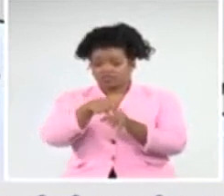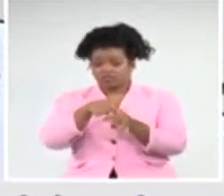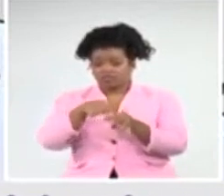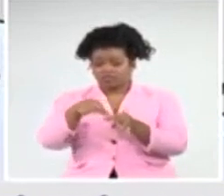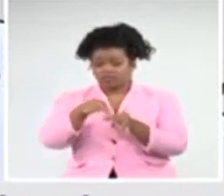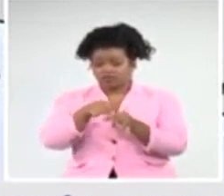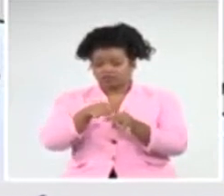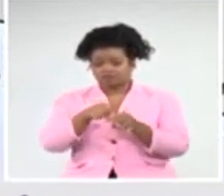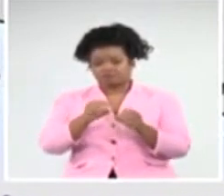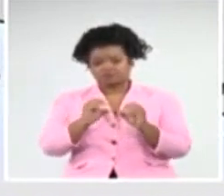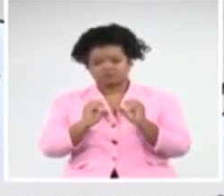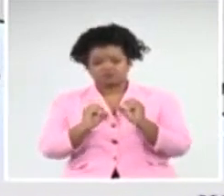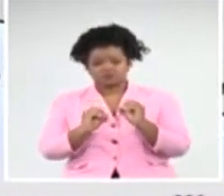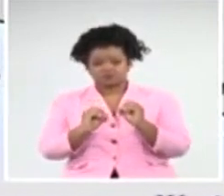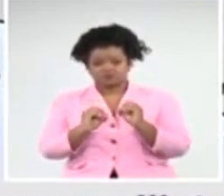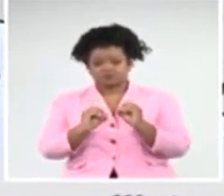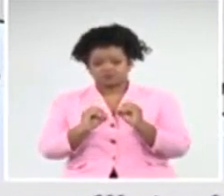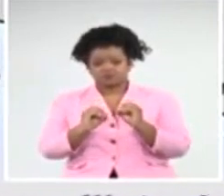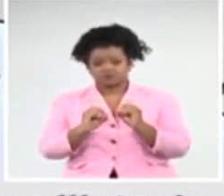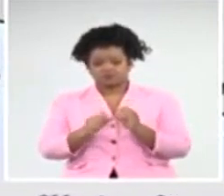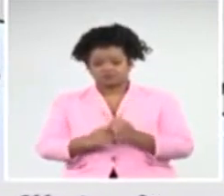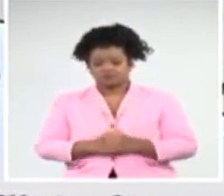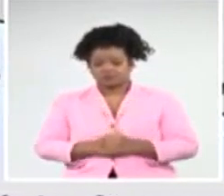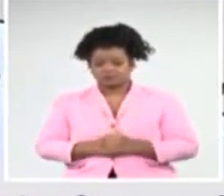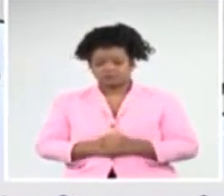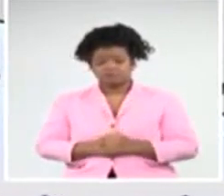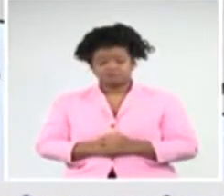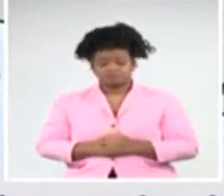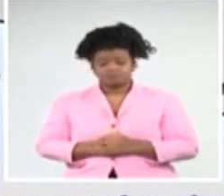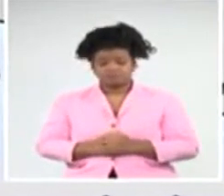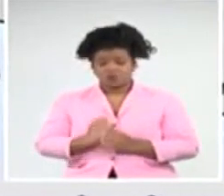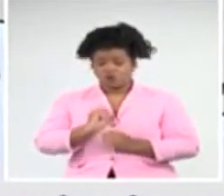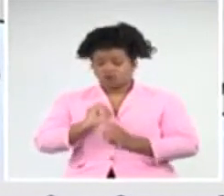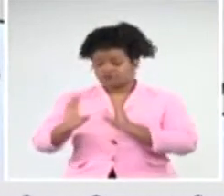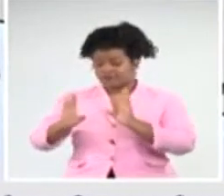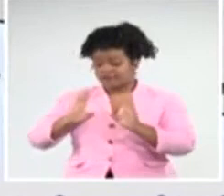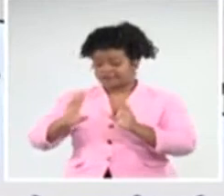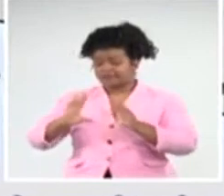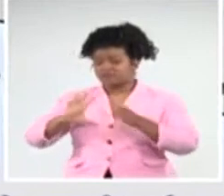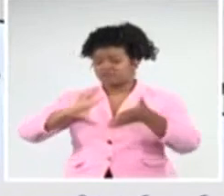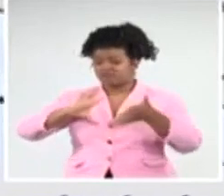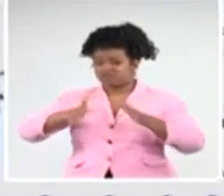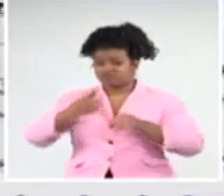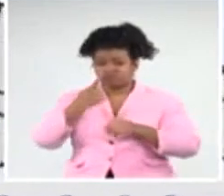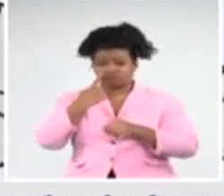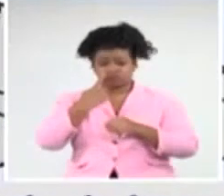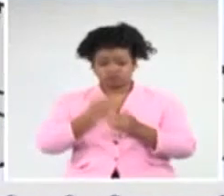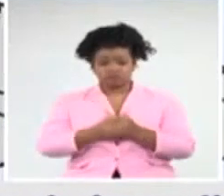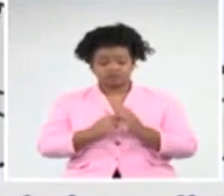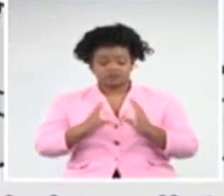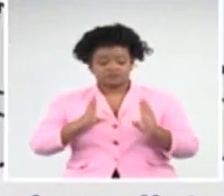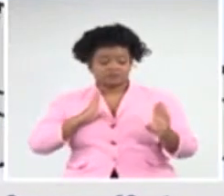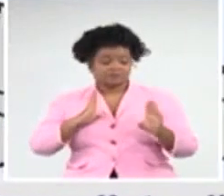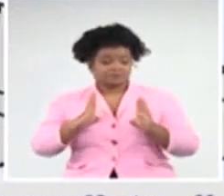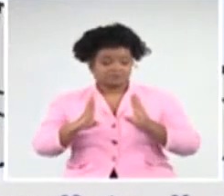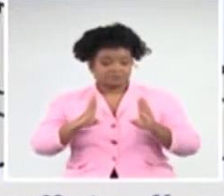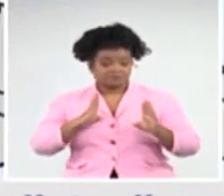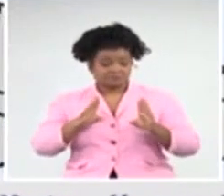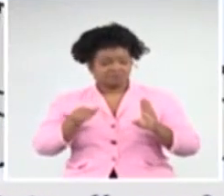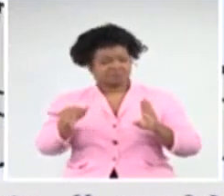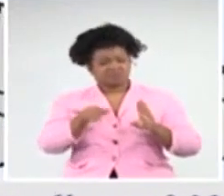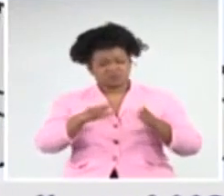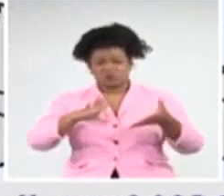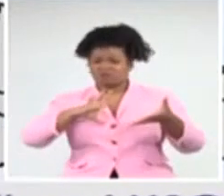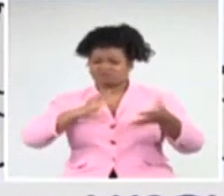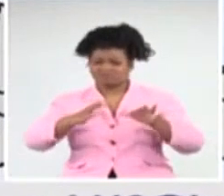no diagnostica casos. Complejo el territorio occidental. El centro, no menos complejo.